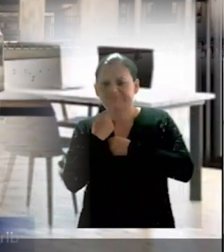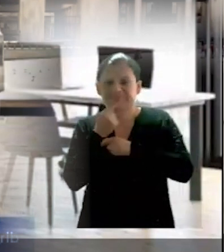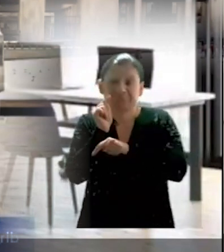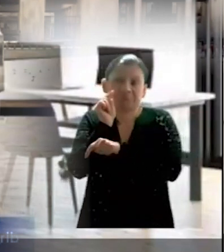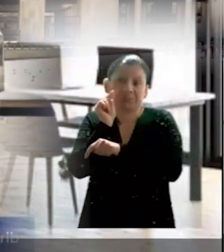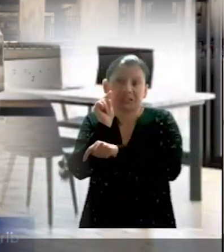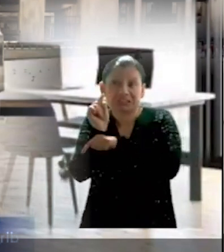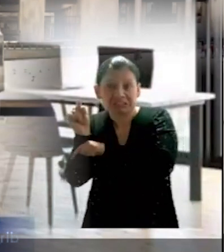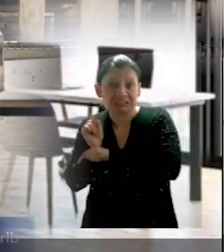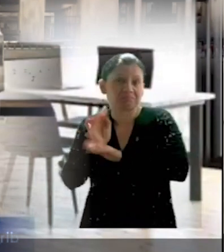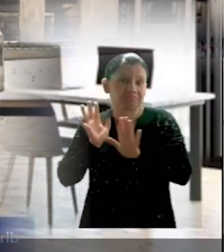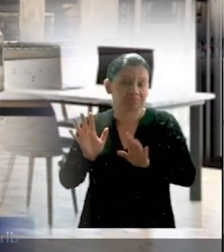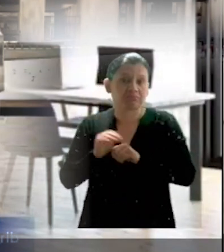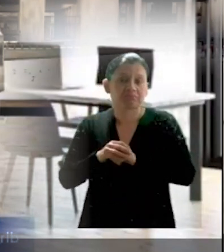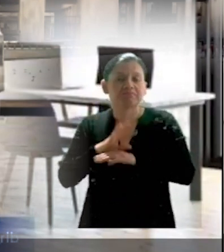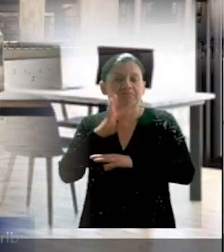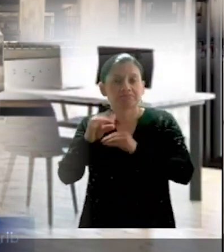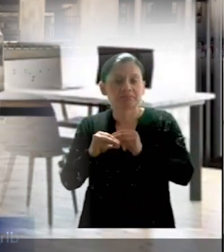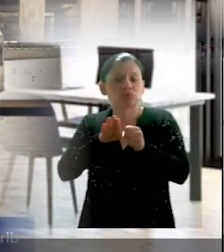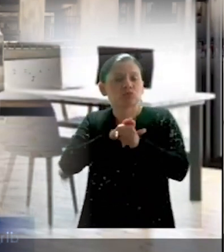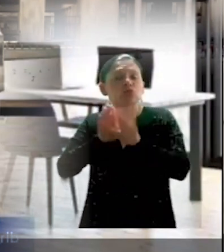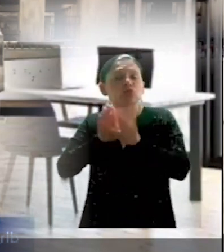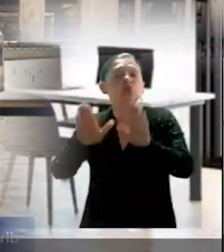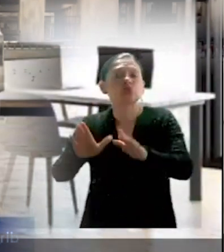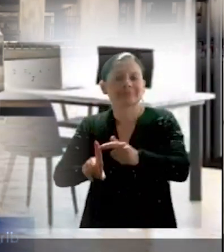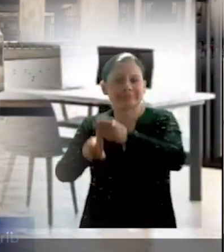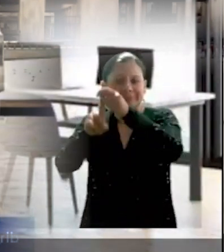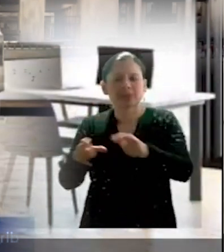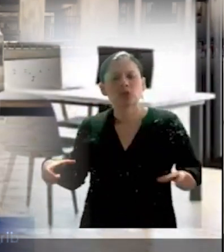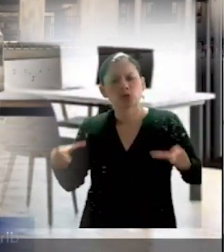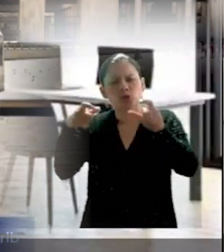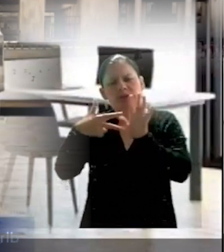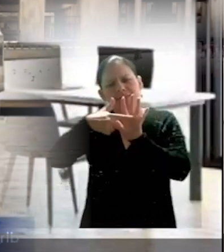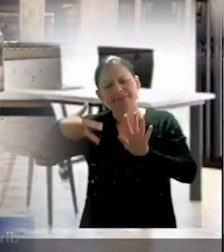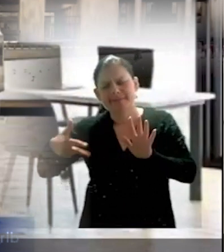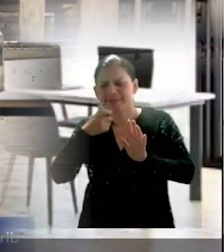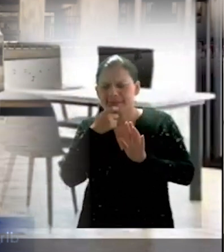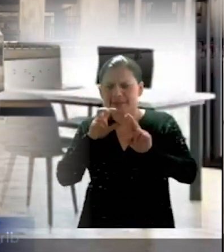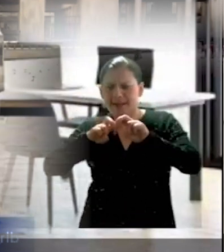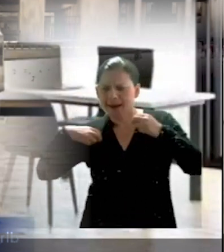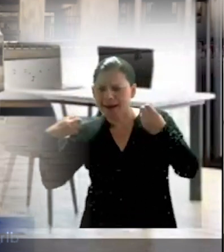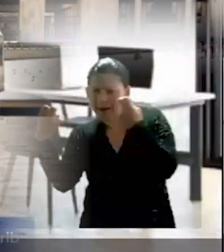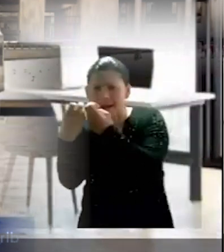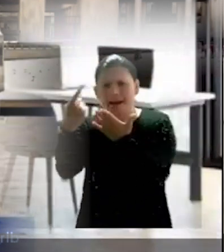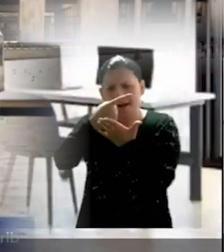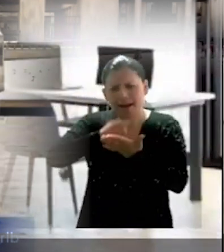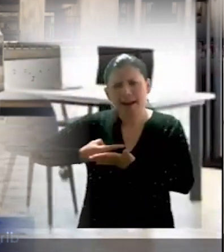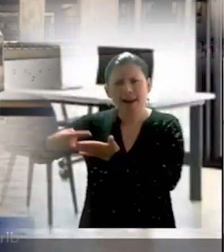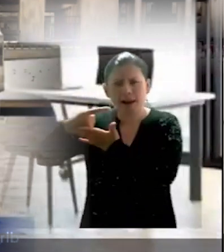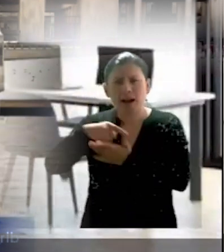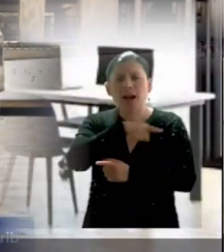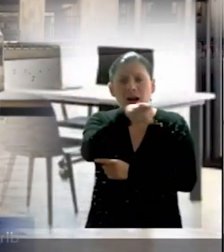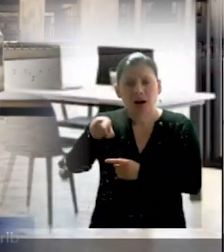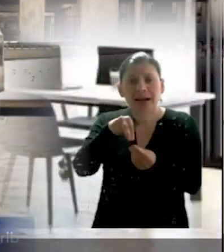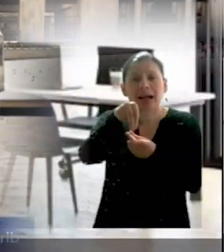hay circunstancias muy especiales que la Corte ha tenido que atender por la gravedad, la permanencia y